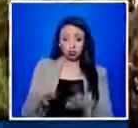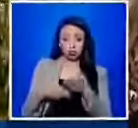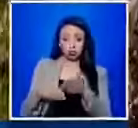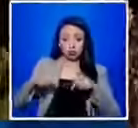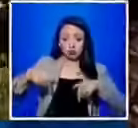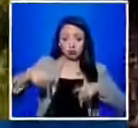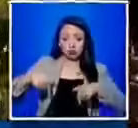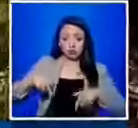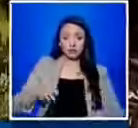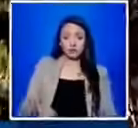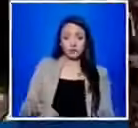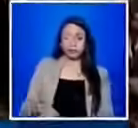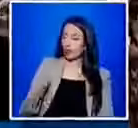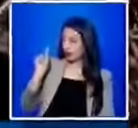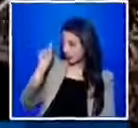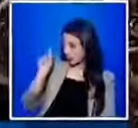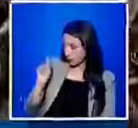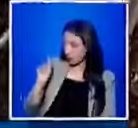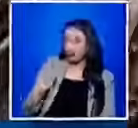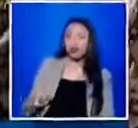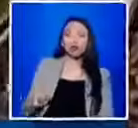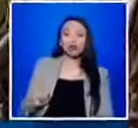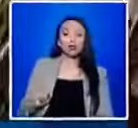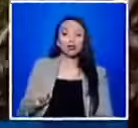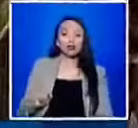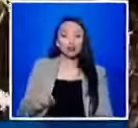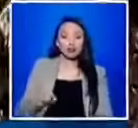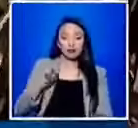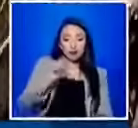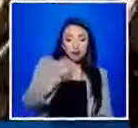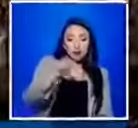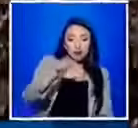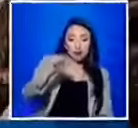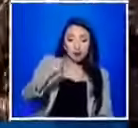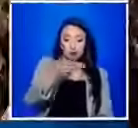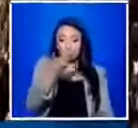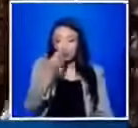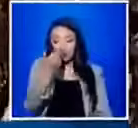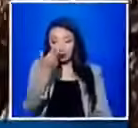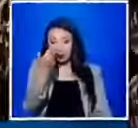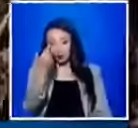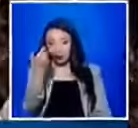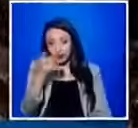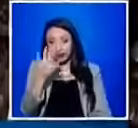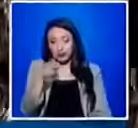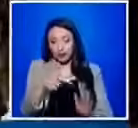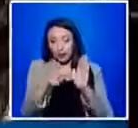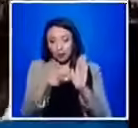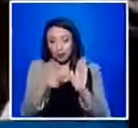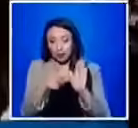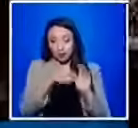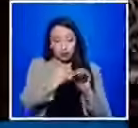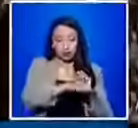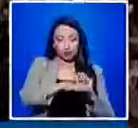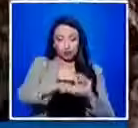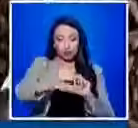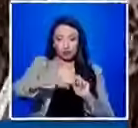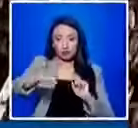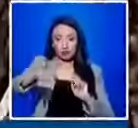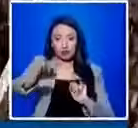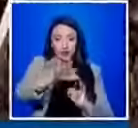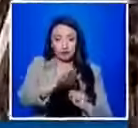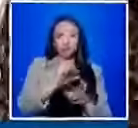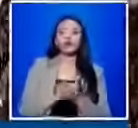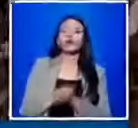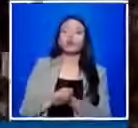nosotros... Espérate un momentito. Viene acá mi estimado Daniel. Venga para terminar con este informe de esta